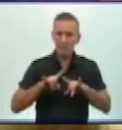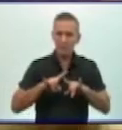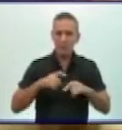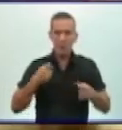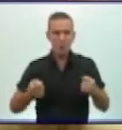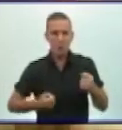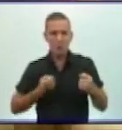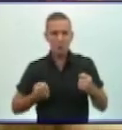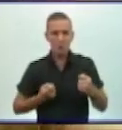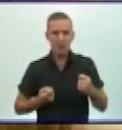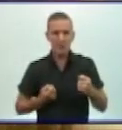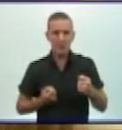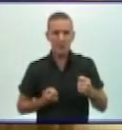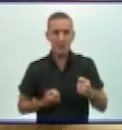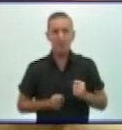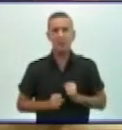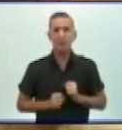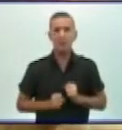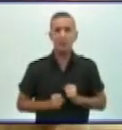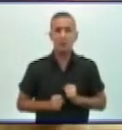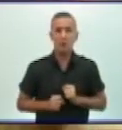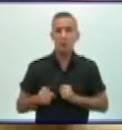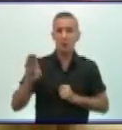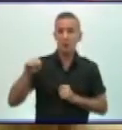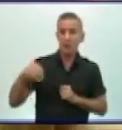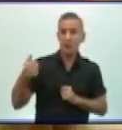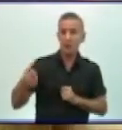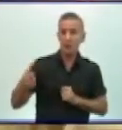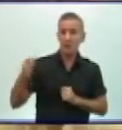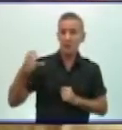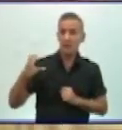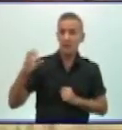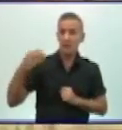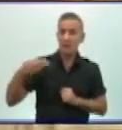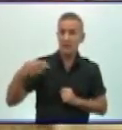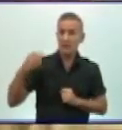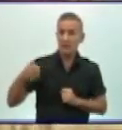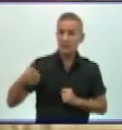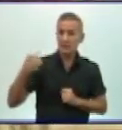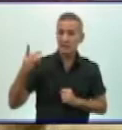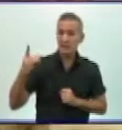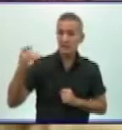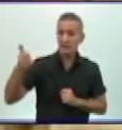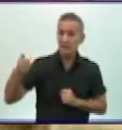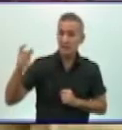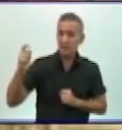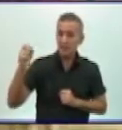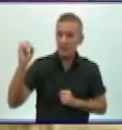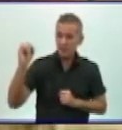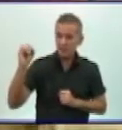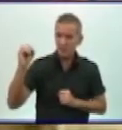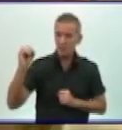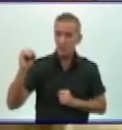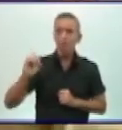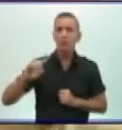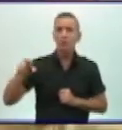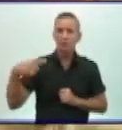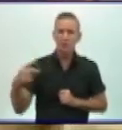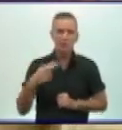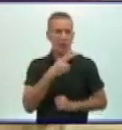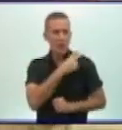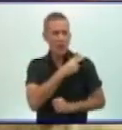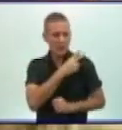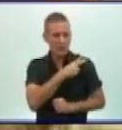en ese momento en Cuba, década de los años 20-30. Y Mella se convierte en un líder indiscutible en esta lucha contra